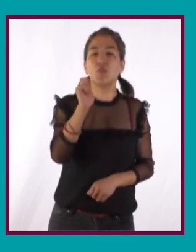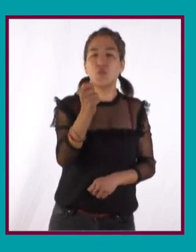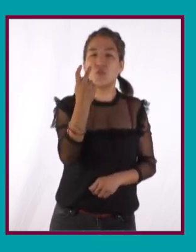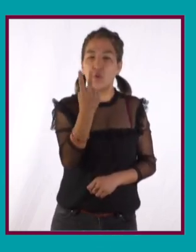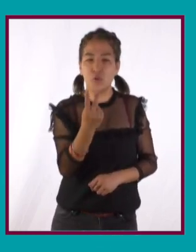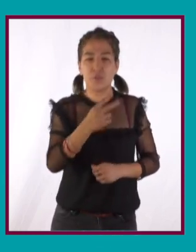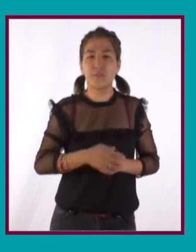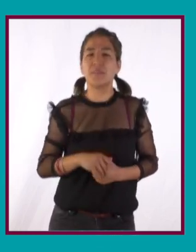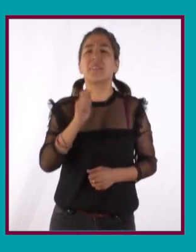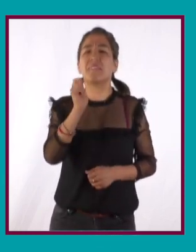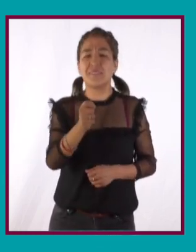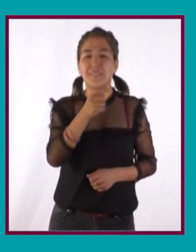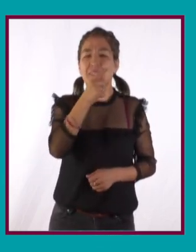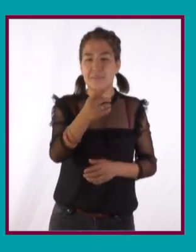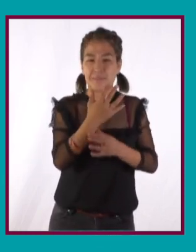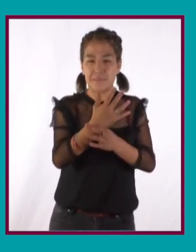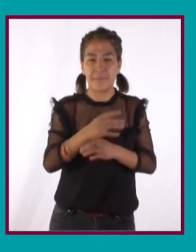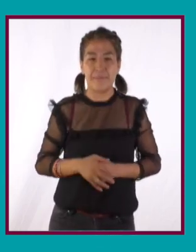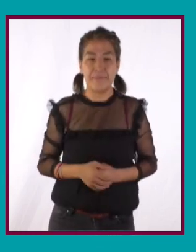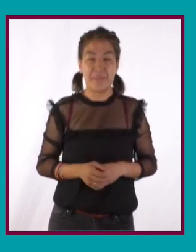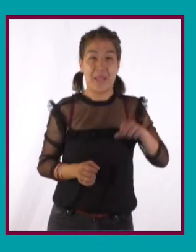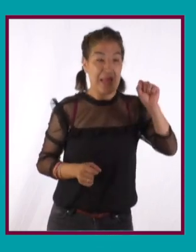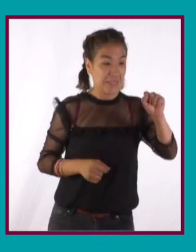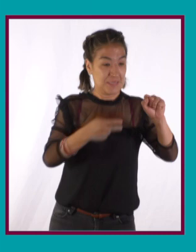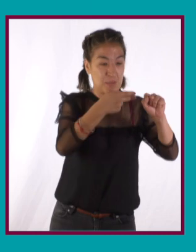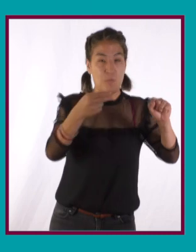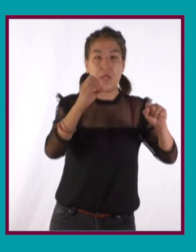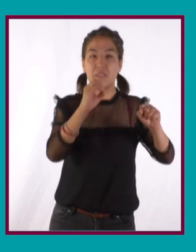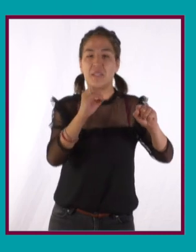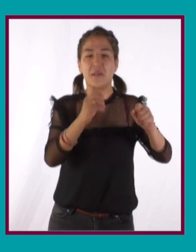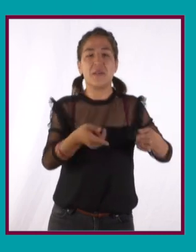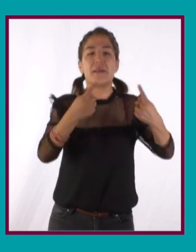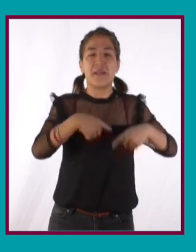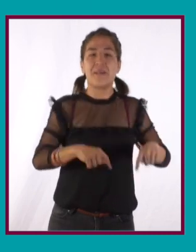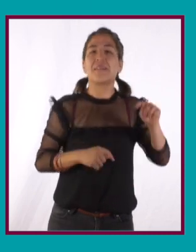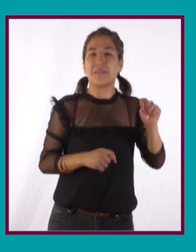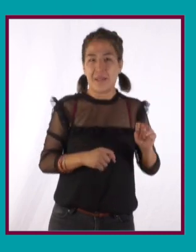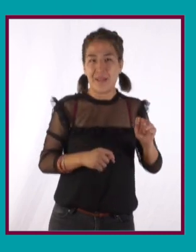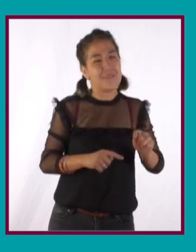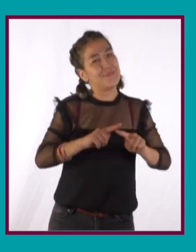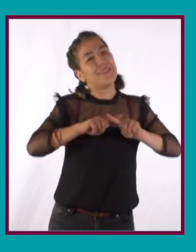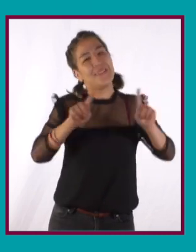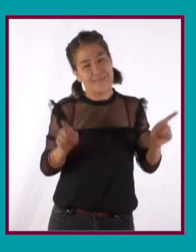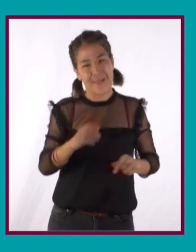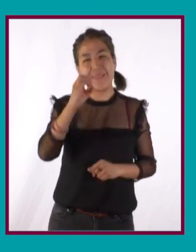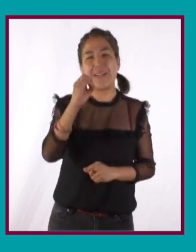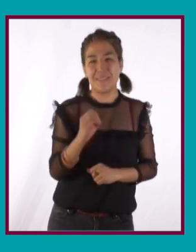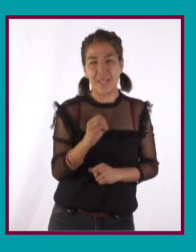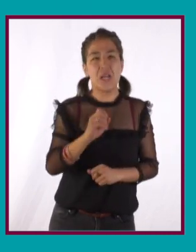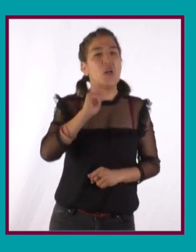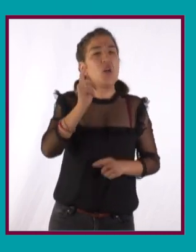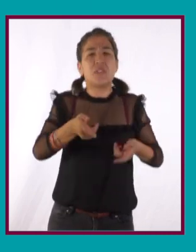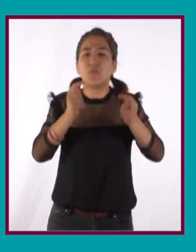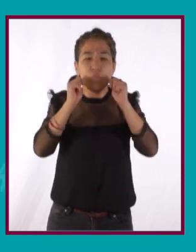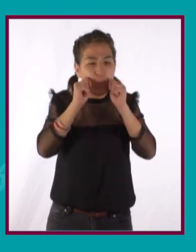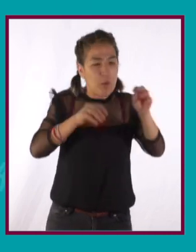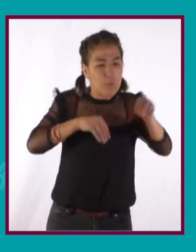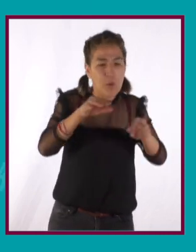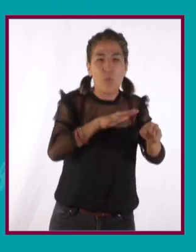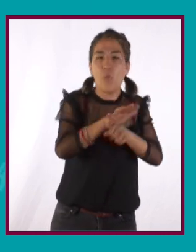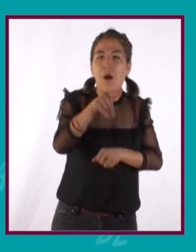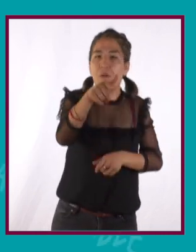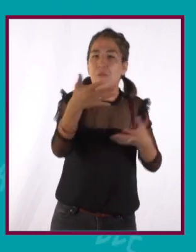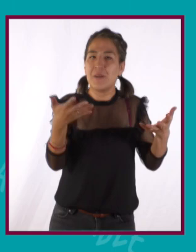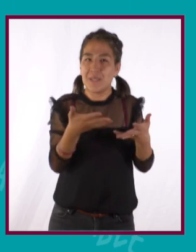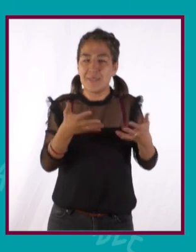2 lemas. El primer lema es que si S es igual a 0, entonces T es diferente de 0, sin importar